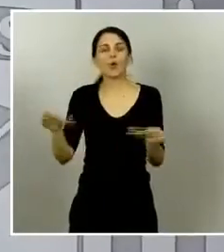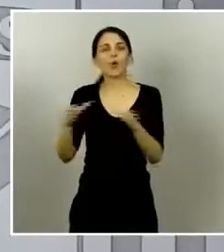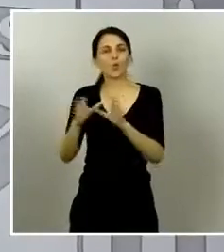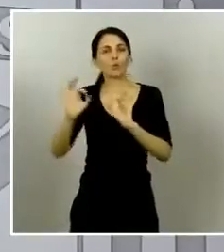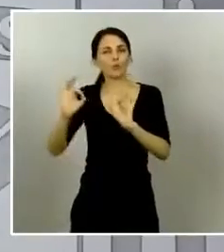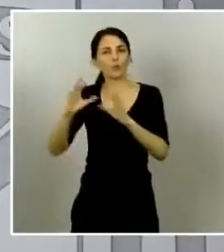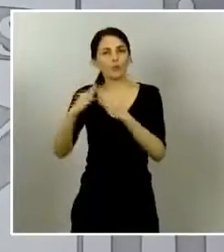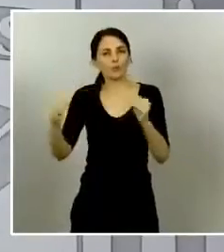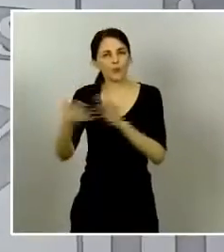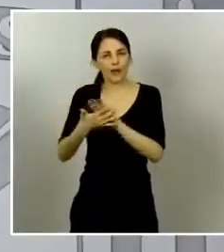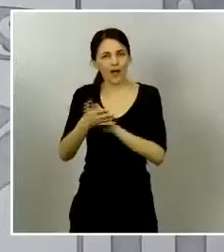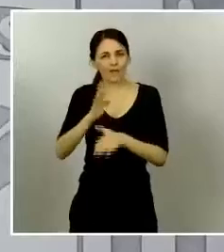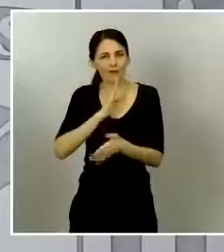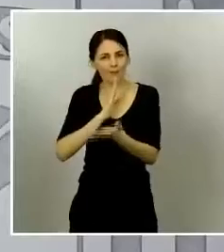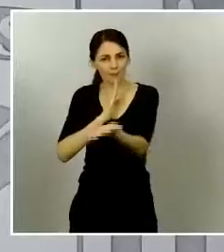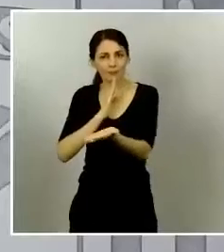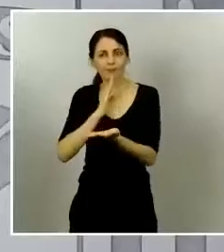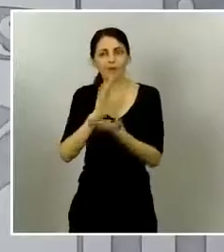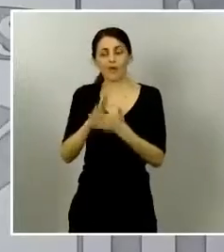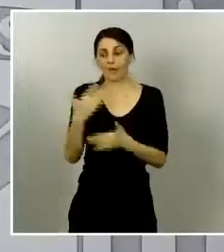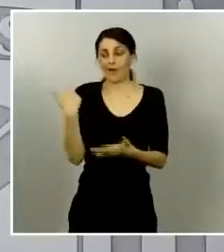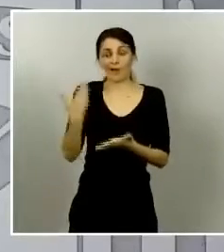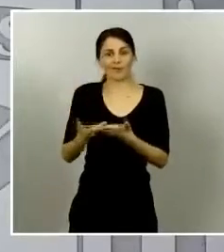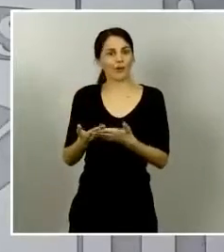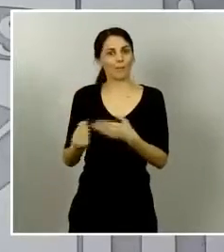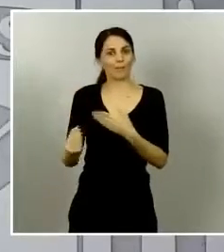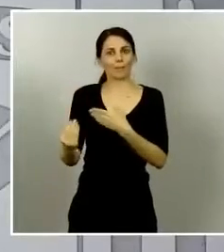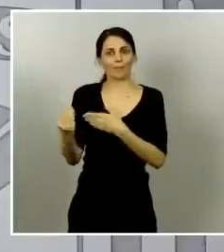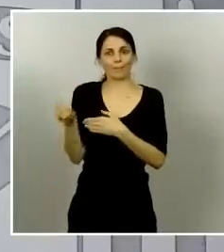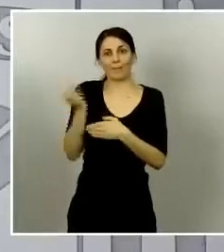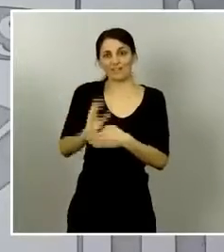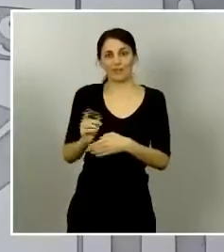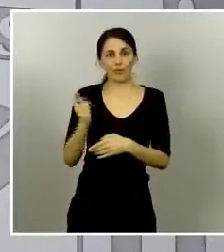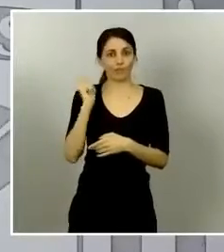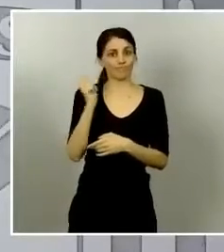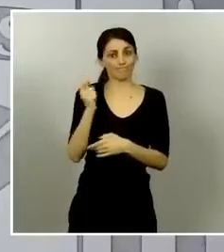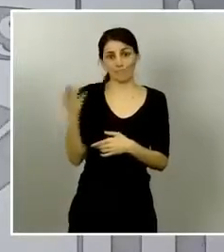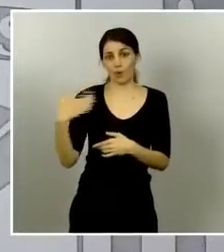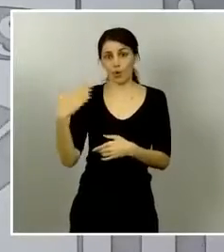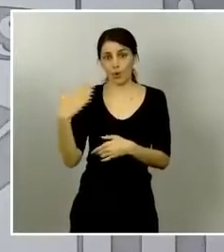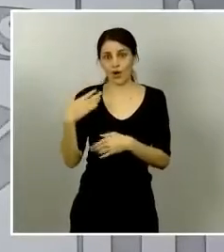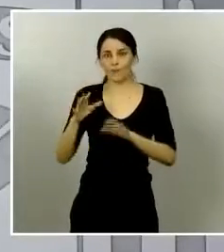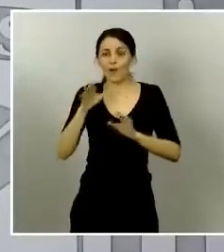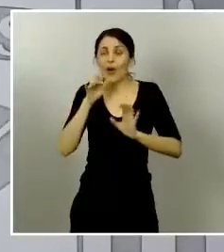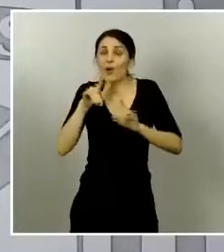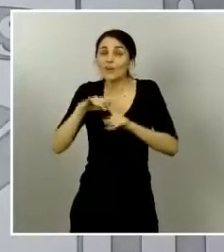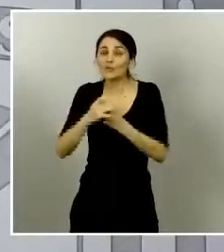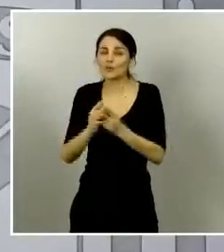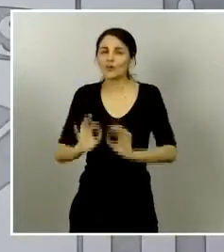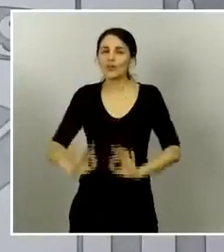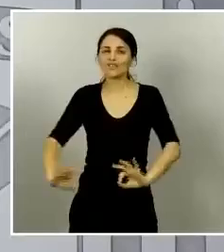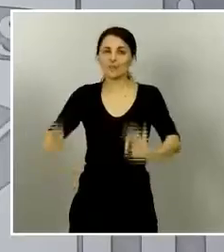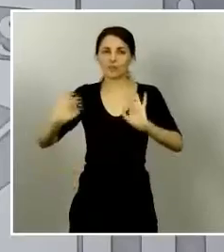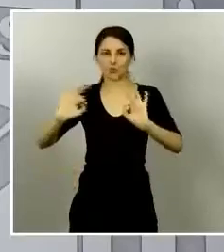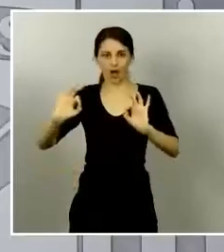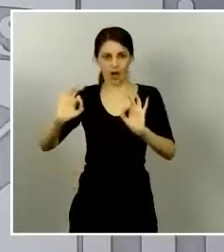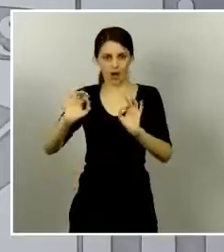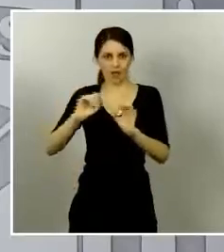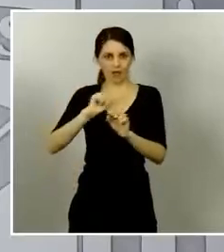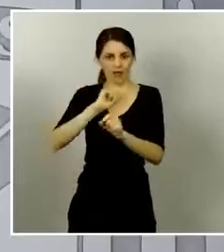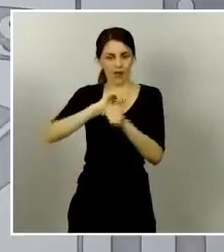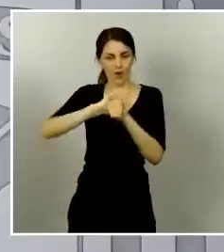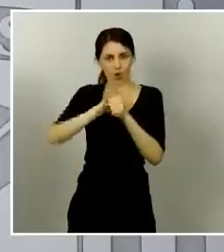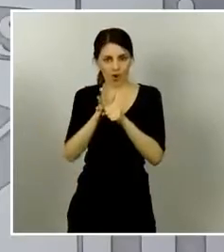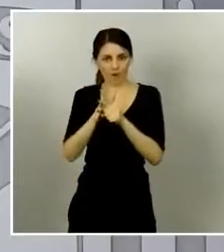están cobrando, y también las empleadas de hogar que no tenían esta prestación y que ahora, de forma excepcional, por motivo de la